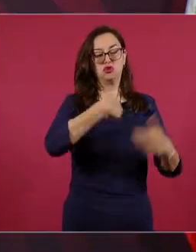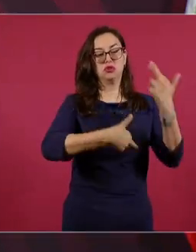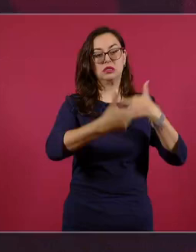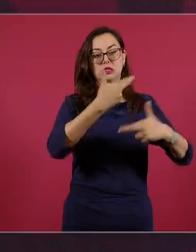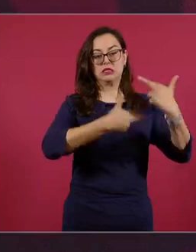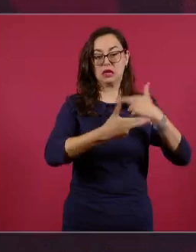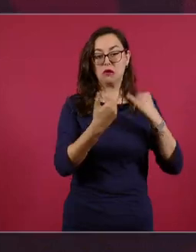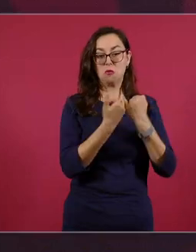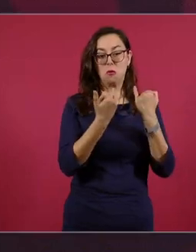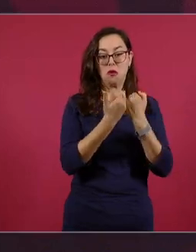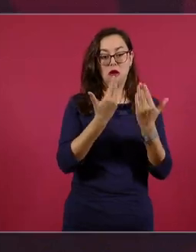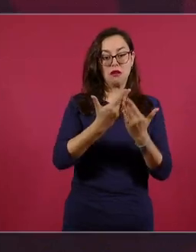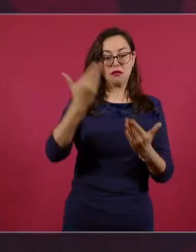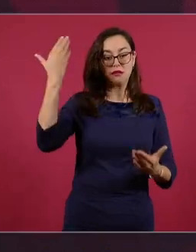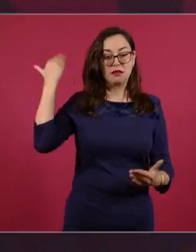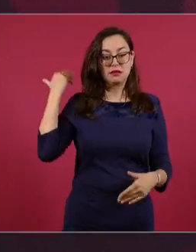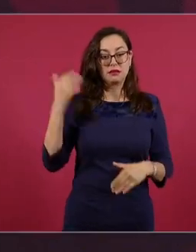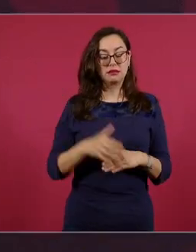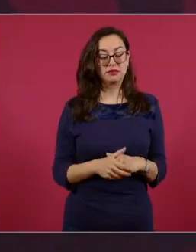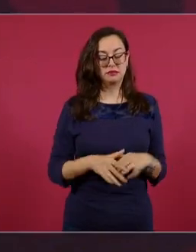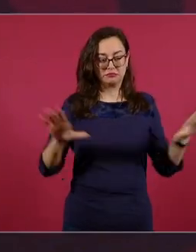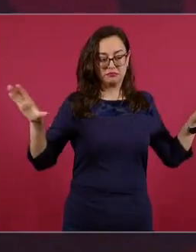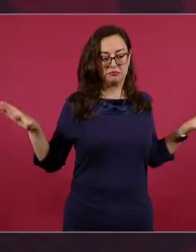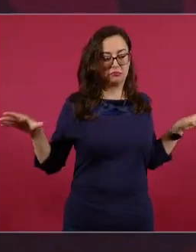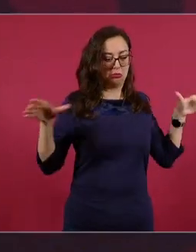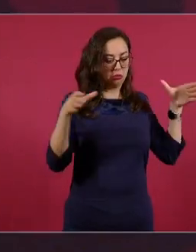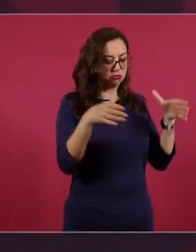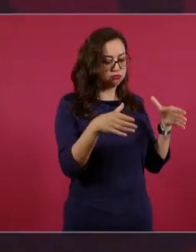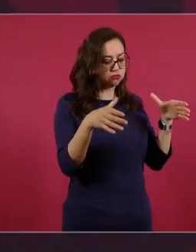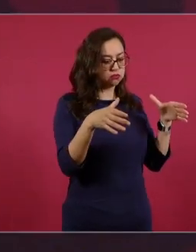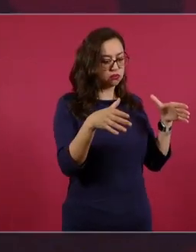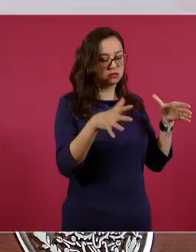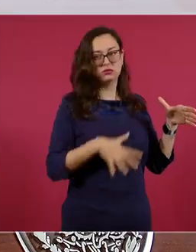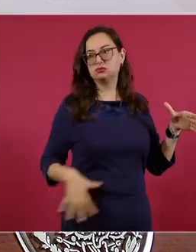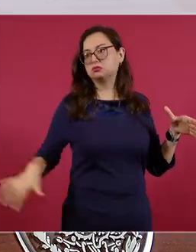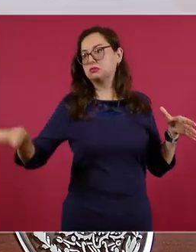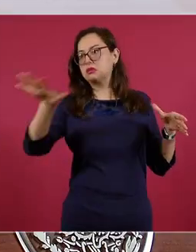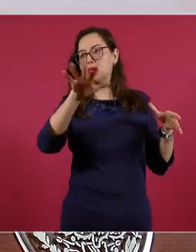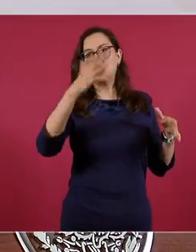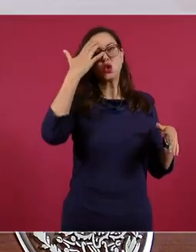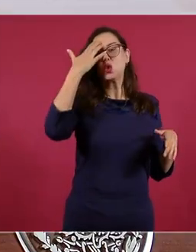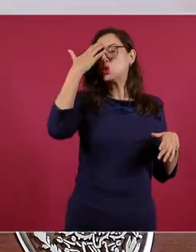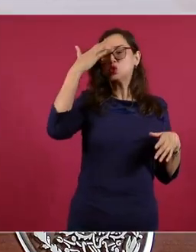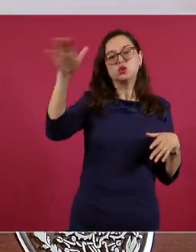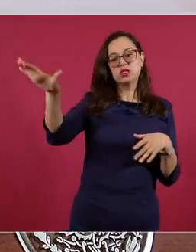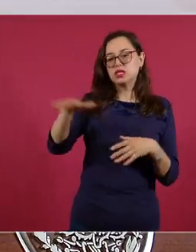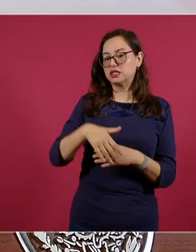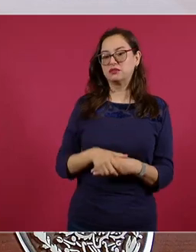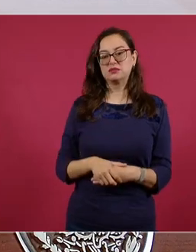no hablan con la gente, no recogen los sentimientos del pueblo.